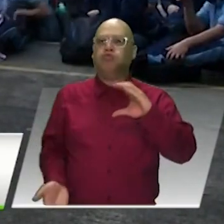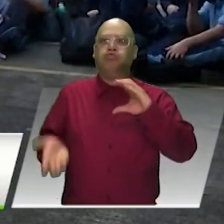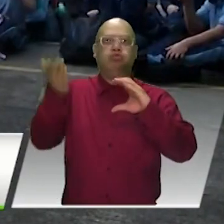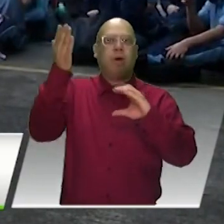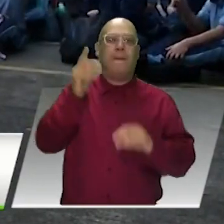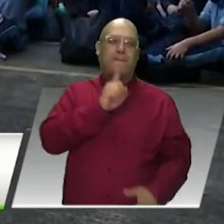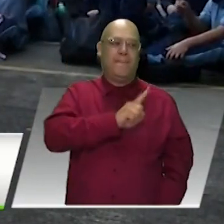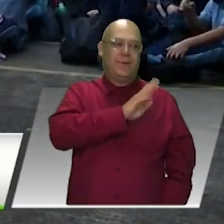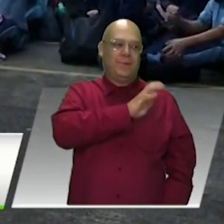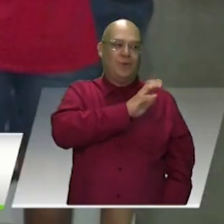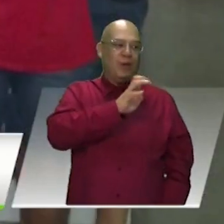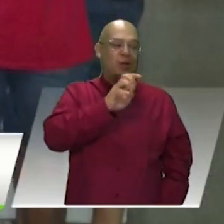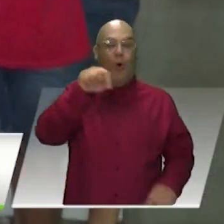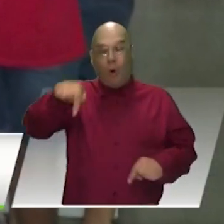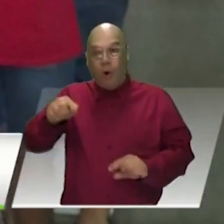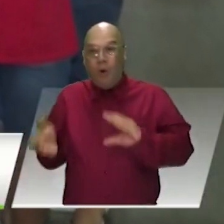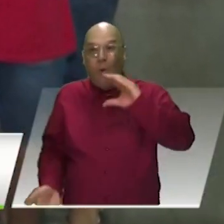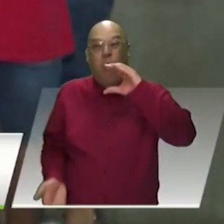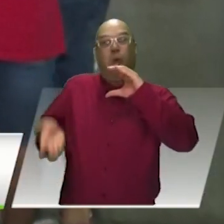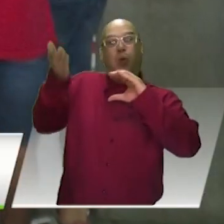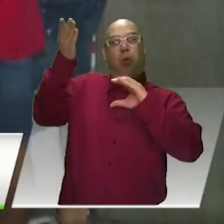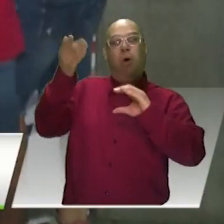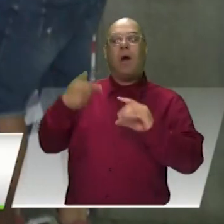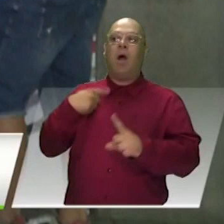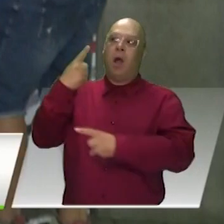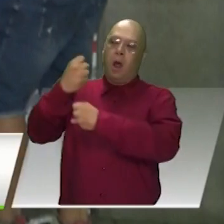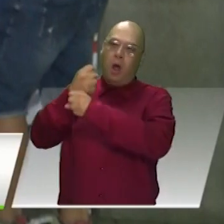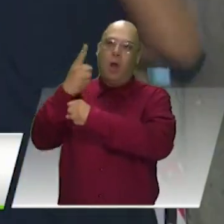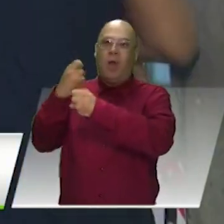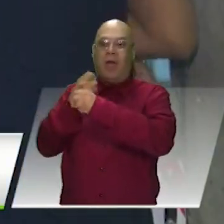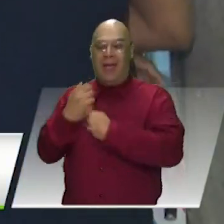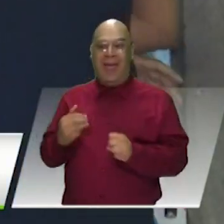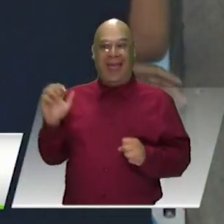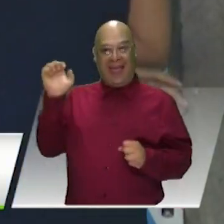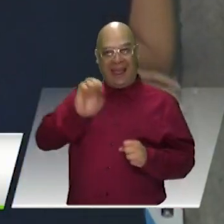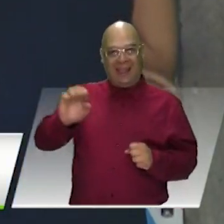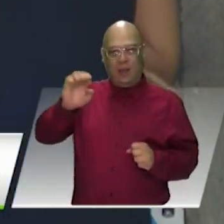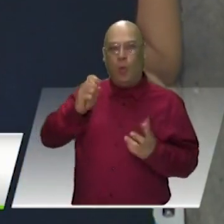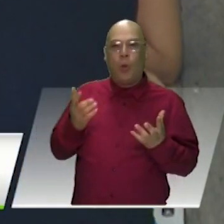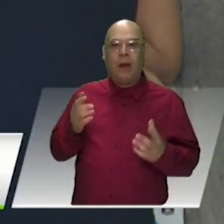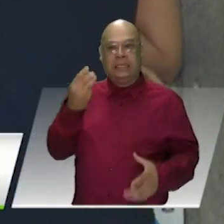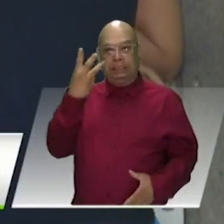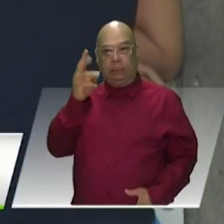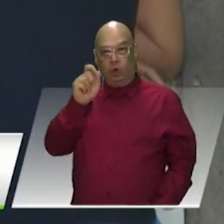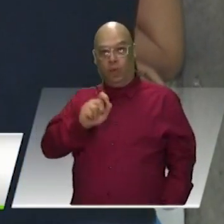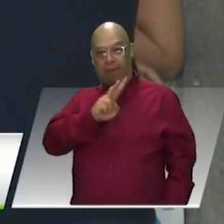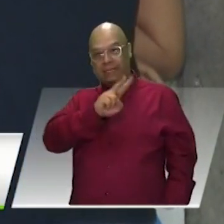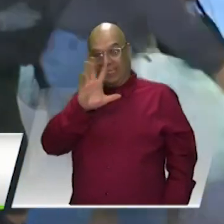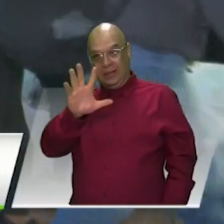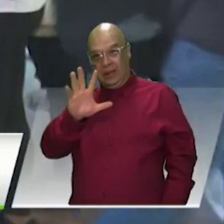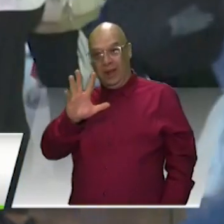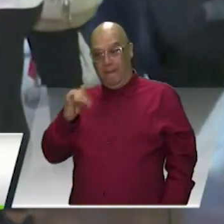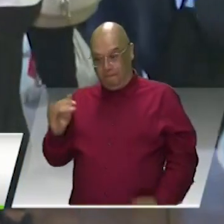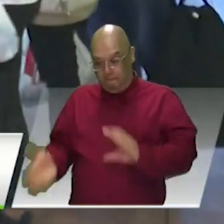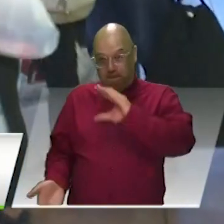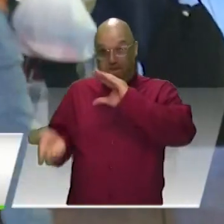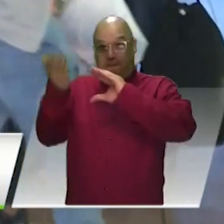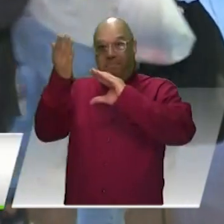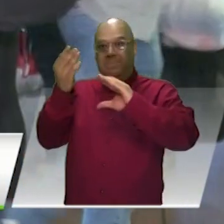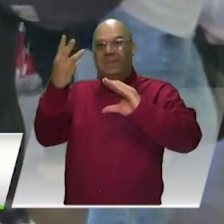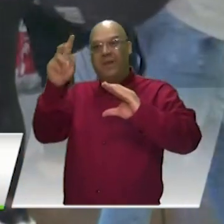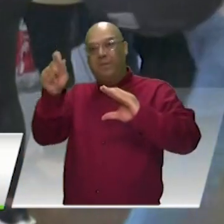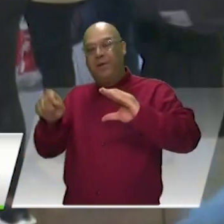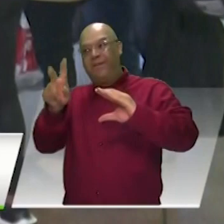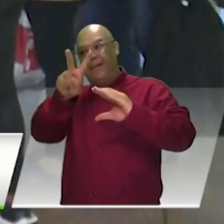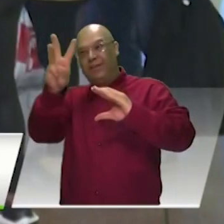1999 la inflación anualizada a enero de este año se había ubicado en 13,25 lo que muestra que el costo de vida sigue